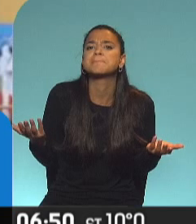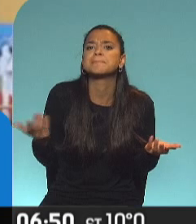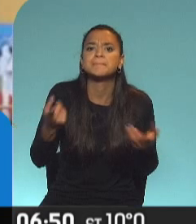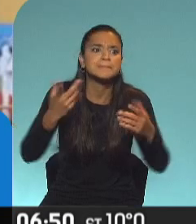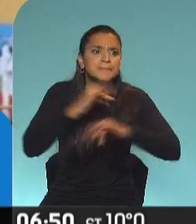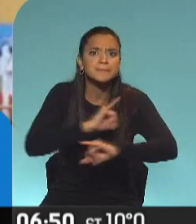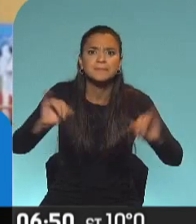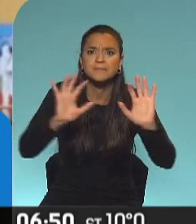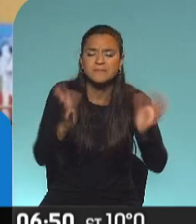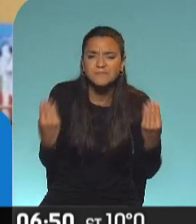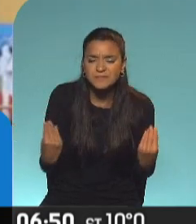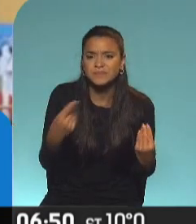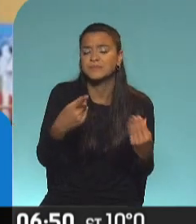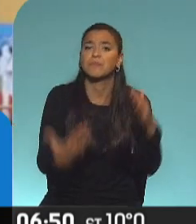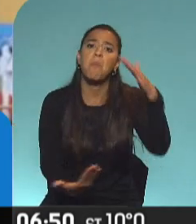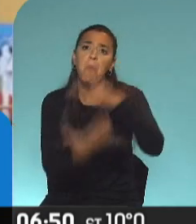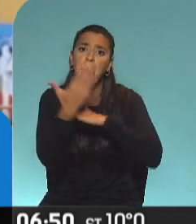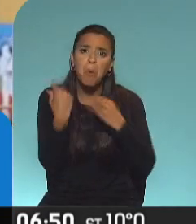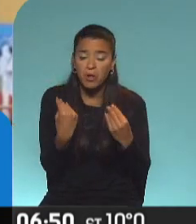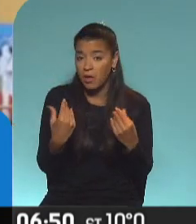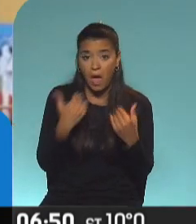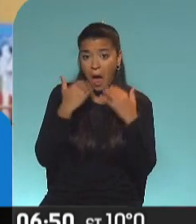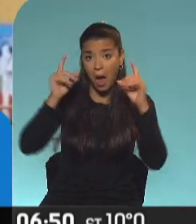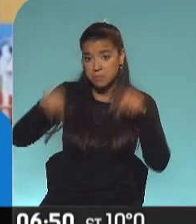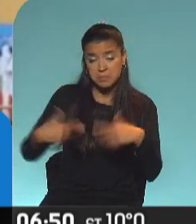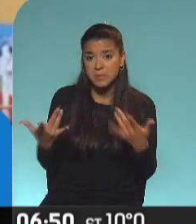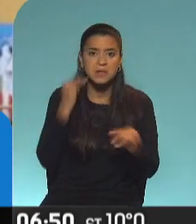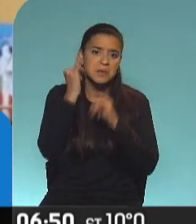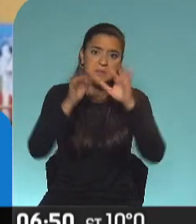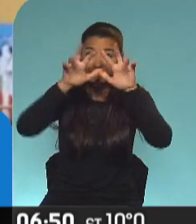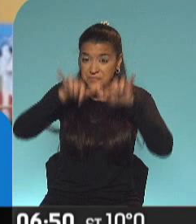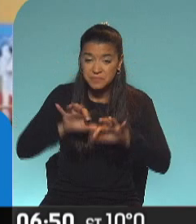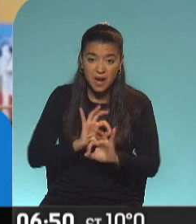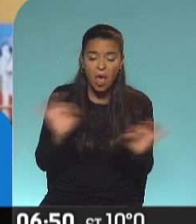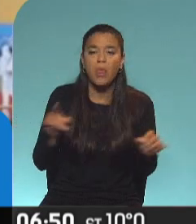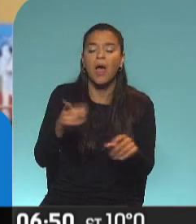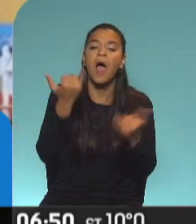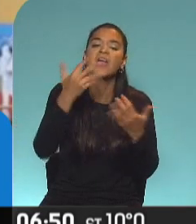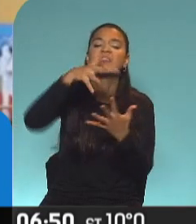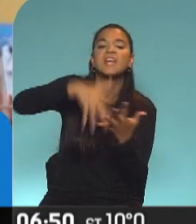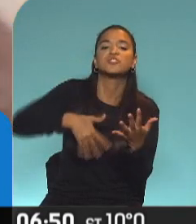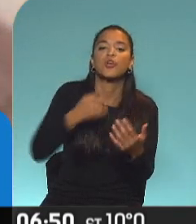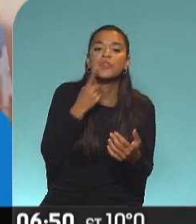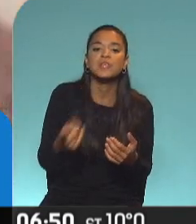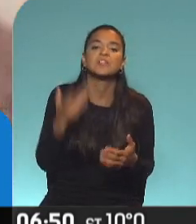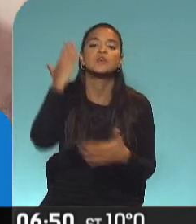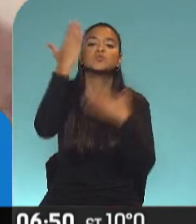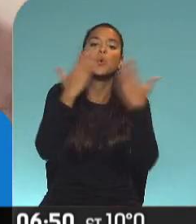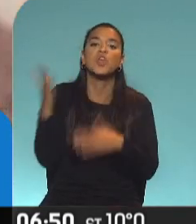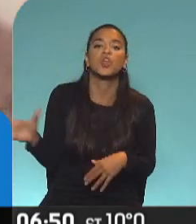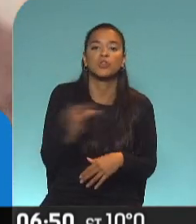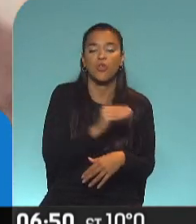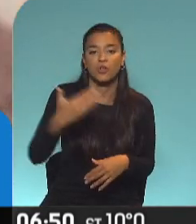este mensaje? No hay argumento por qué lo postea, tampoco ella, digamos, no hay se ningún defendió. Escrito. Hay un texto que dice el sueño de todos